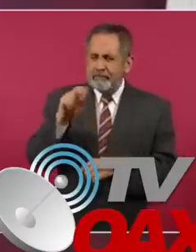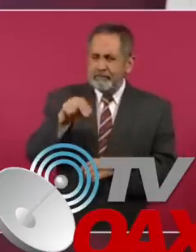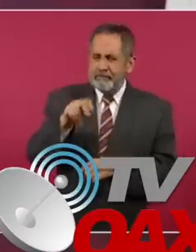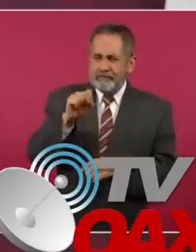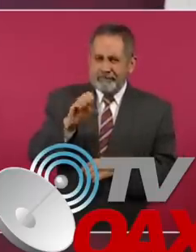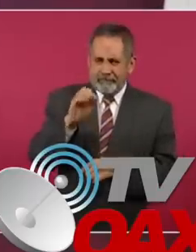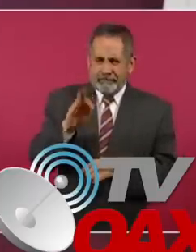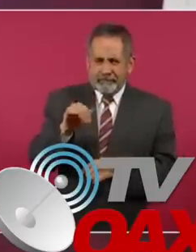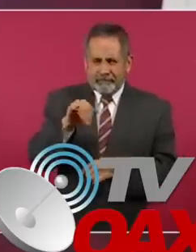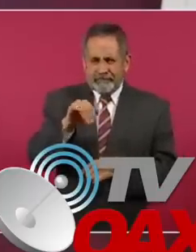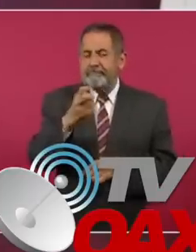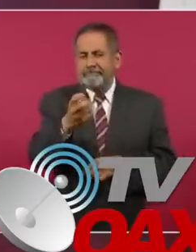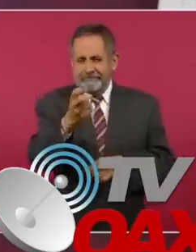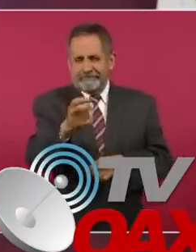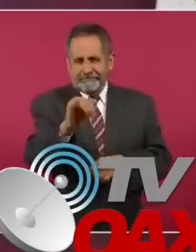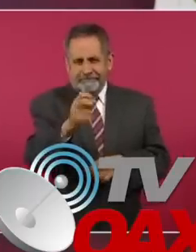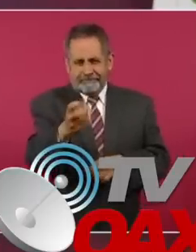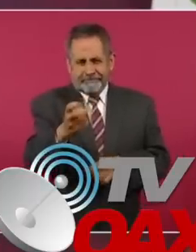Sí.